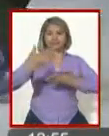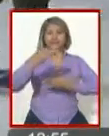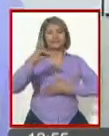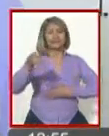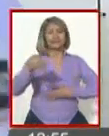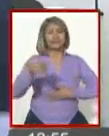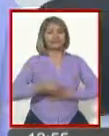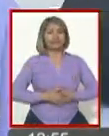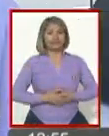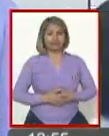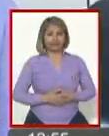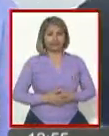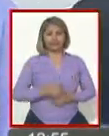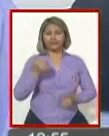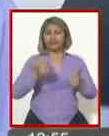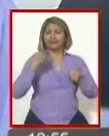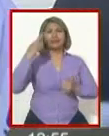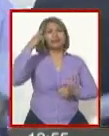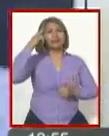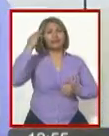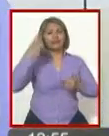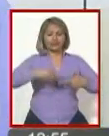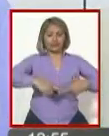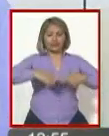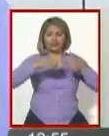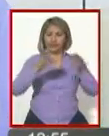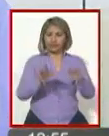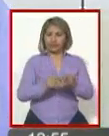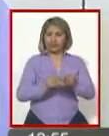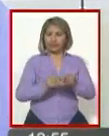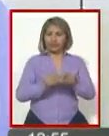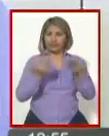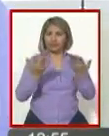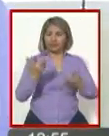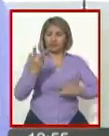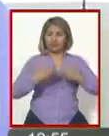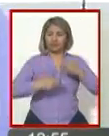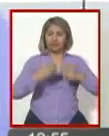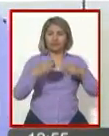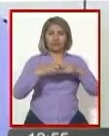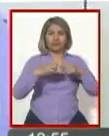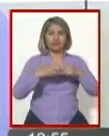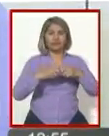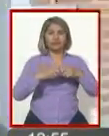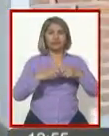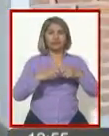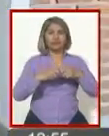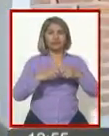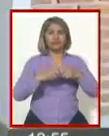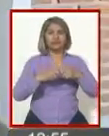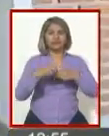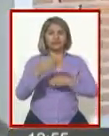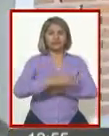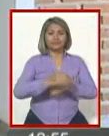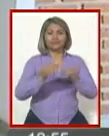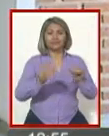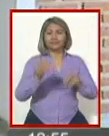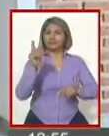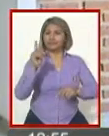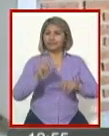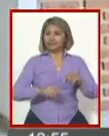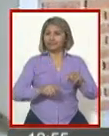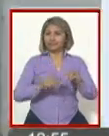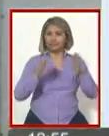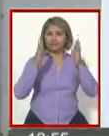próximo jueves. ¿Cuál es el motivo para que se haya suspendido? Había un problema con la energía eléctrica acá en el módulo, por eso es que no fue